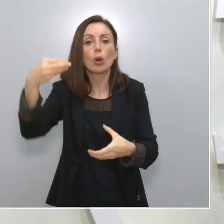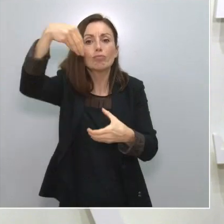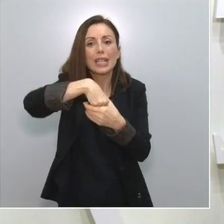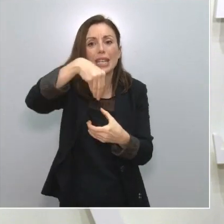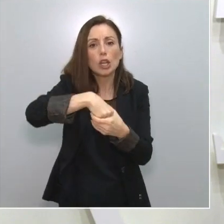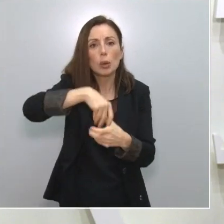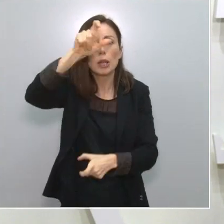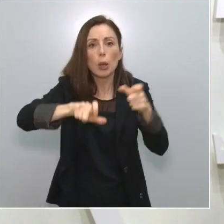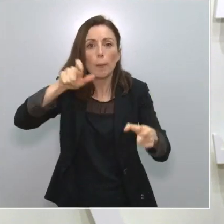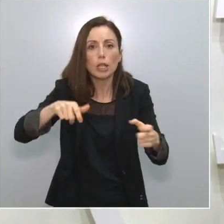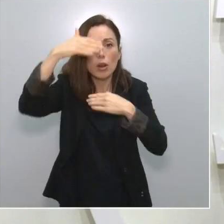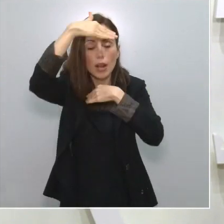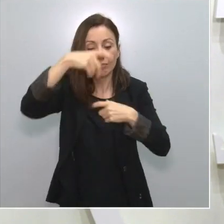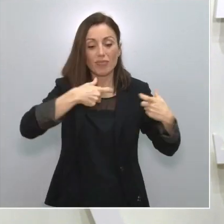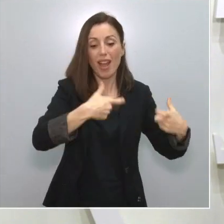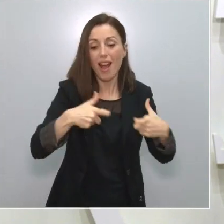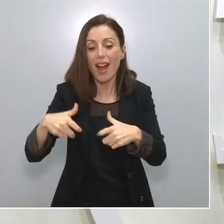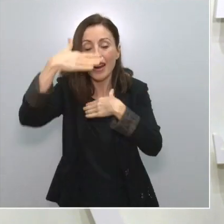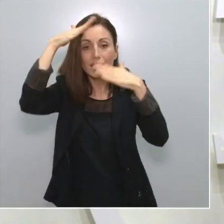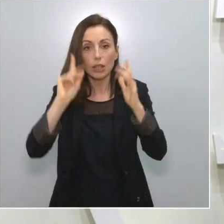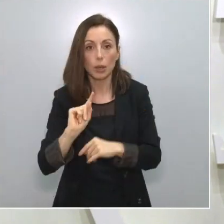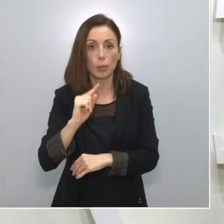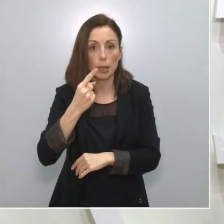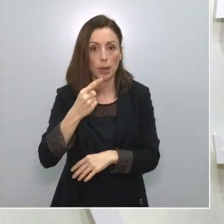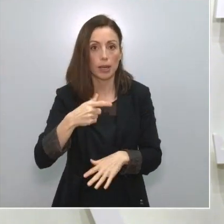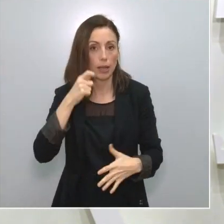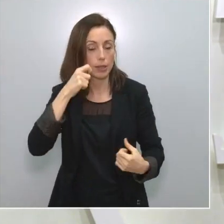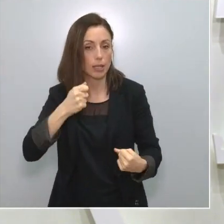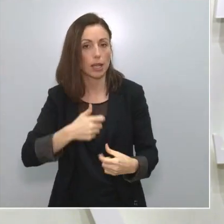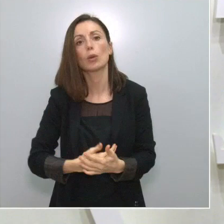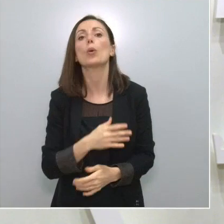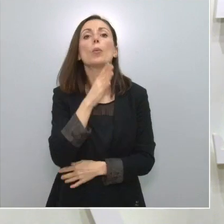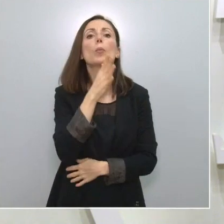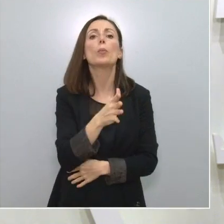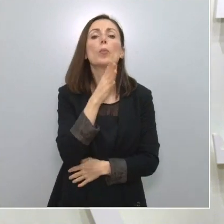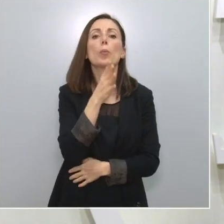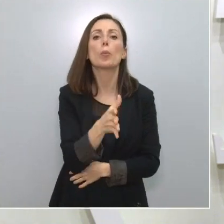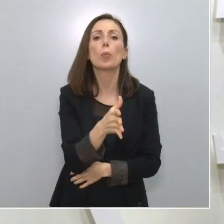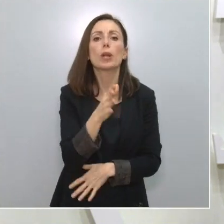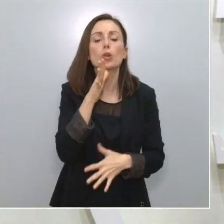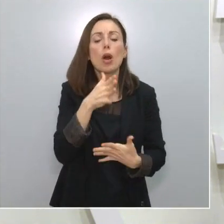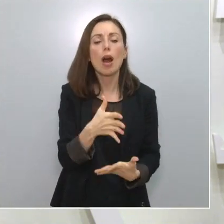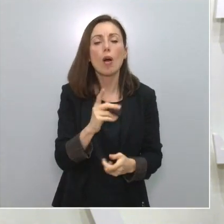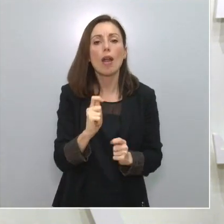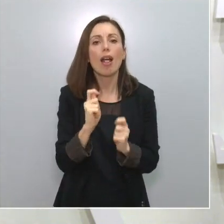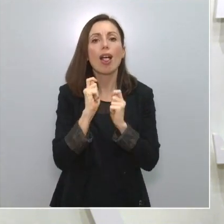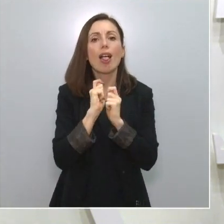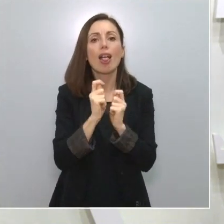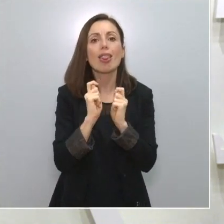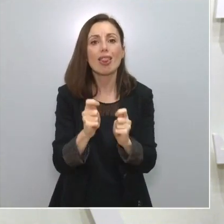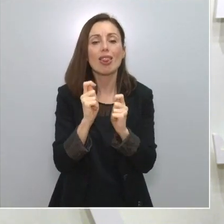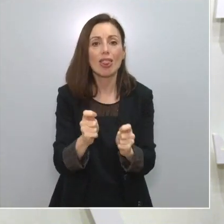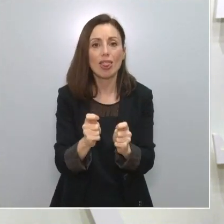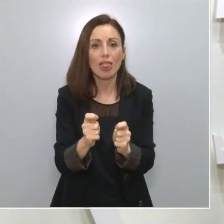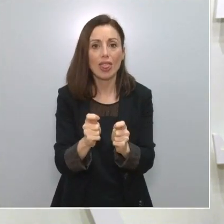personal en las áreas de atención primaria y salud pública. Por ello, se va a reforzar el incremento